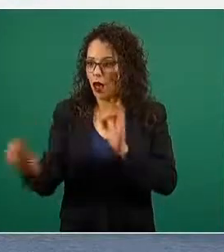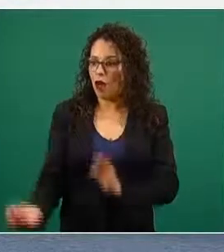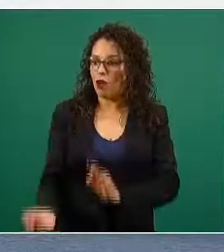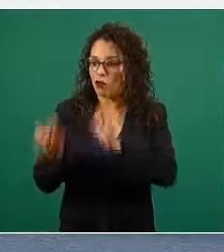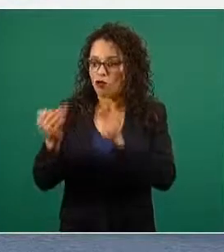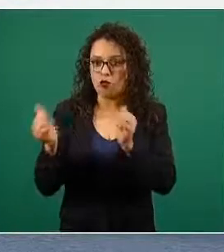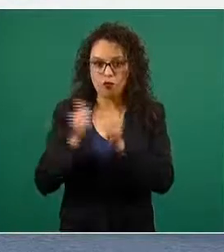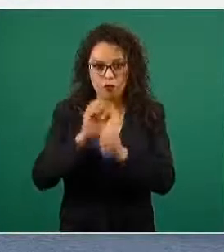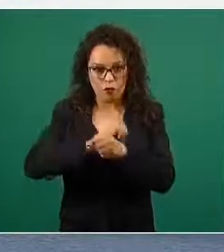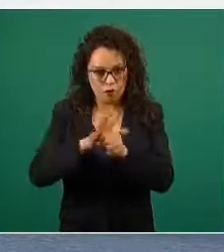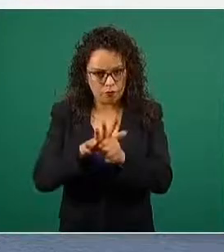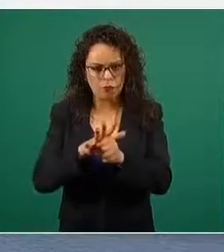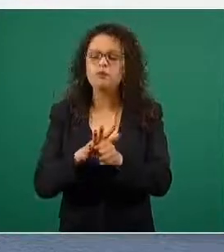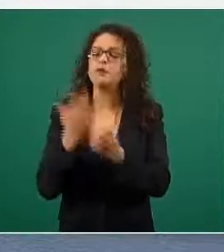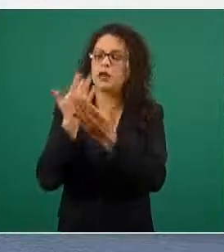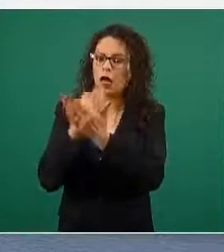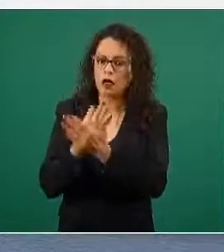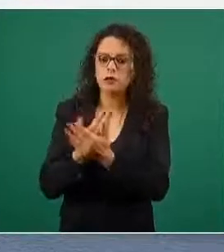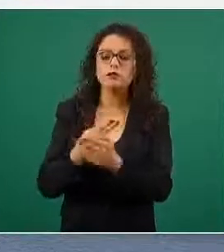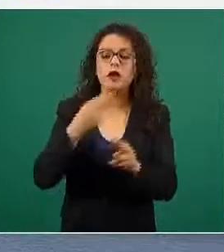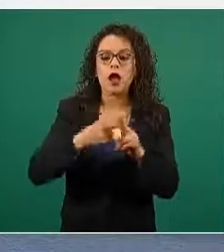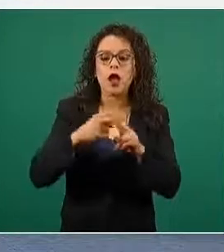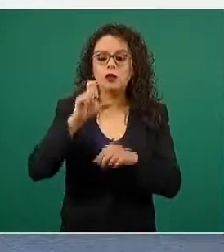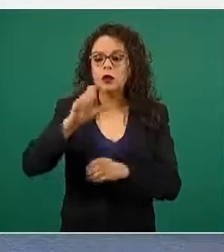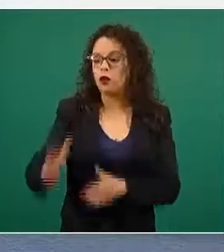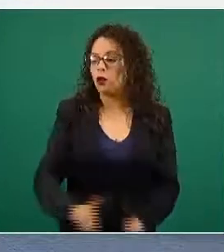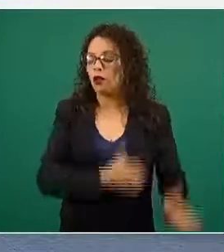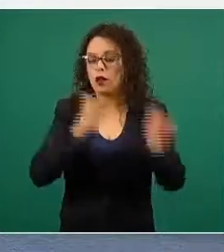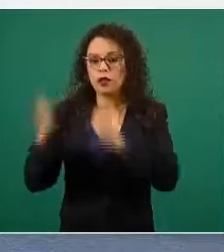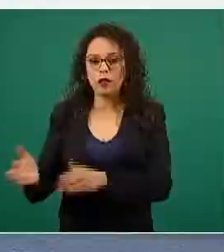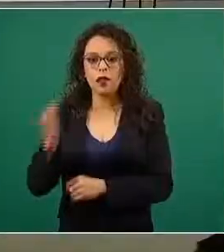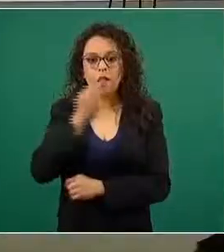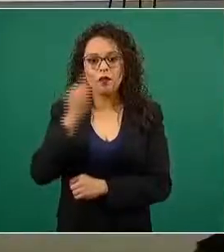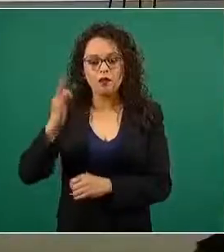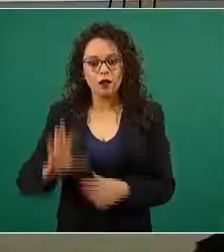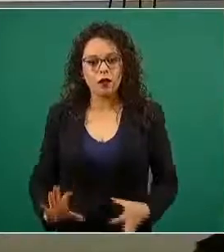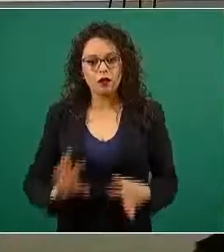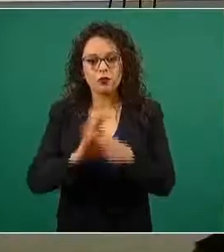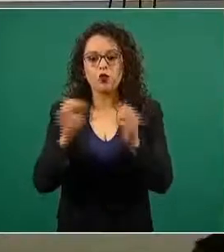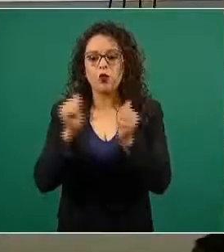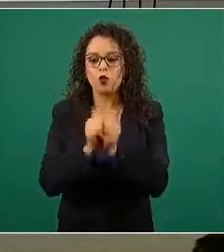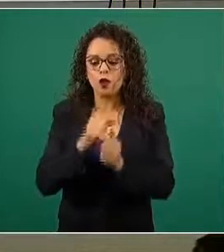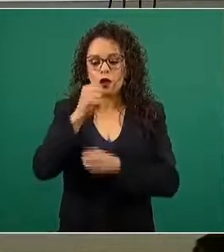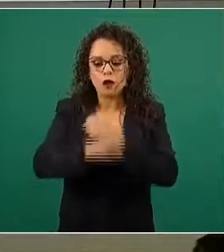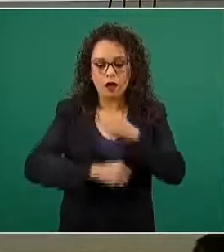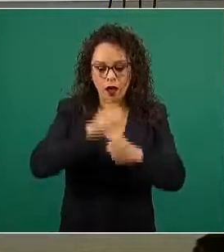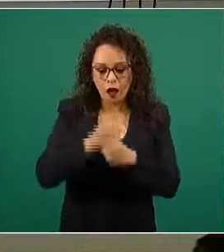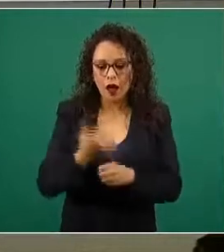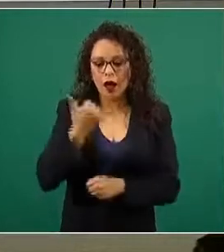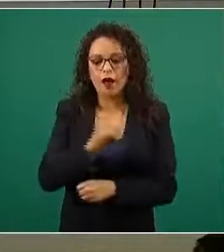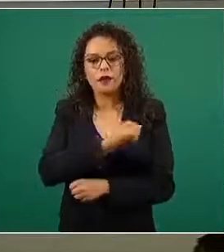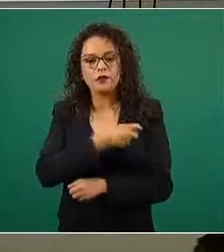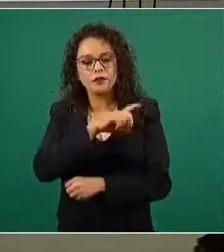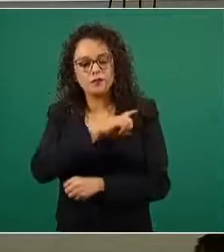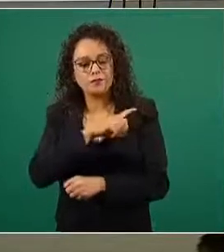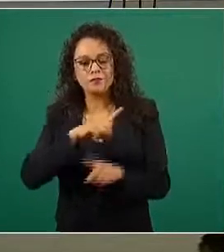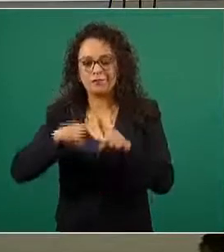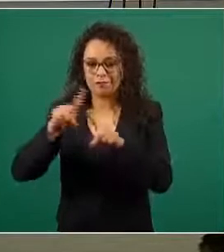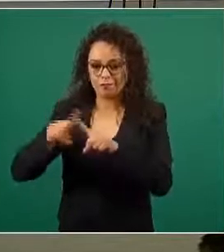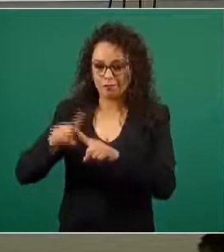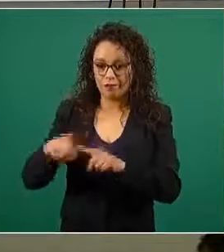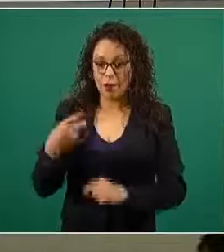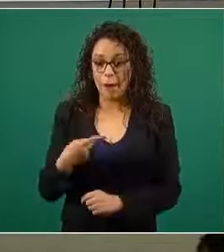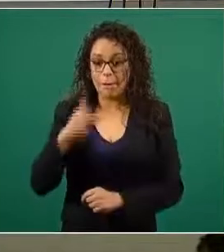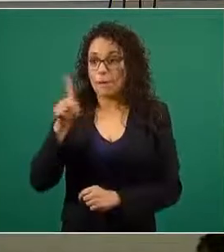seguiremos esperando cuando nos toque a lo que corresponde por nuestra edad y condiciones de salud. Pero el personal de